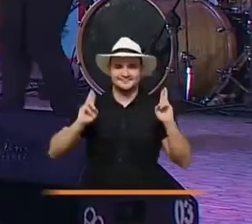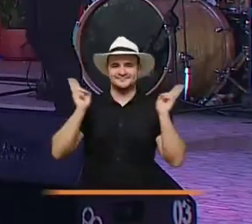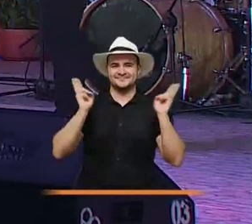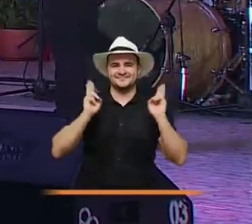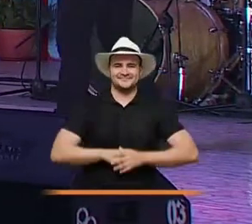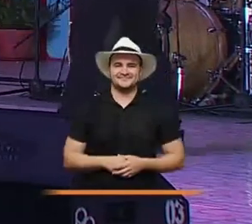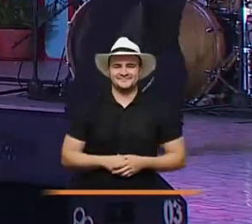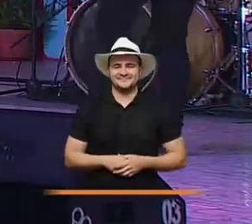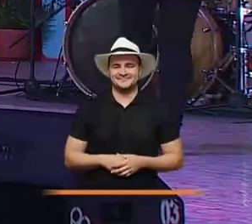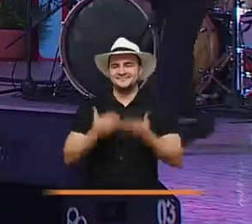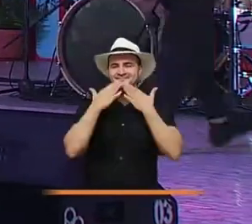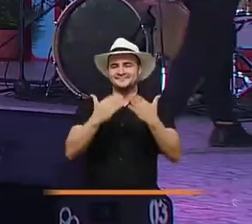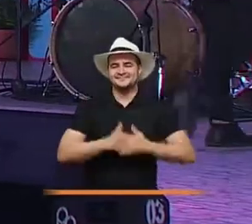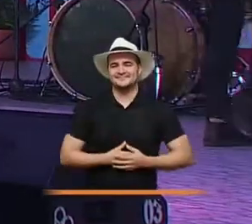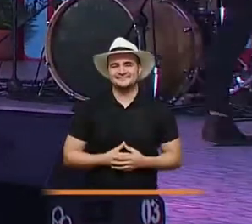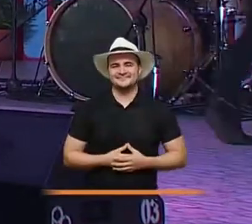gracia